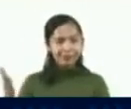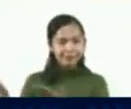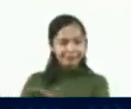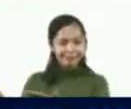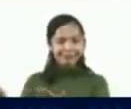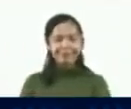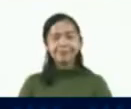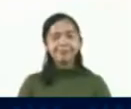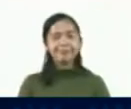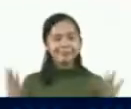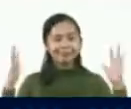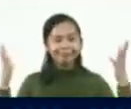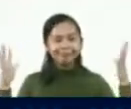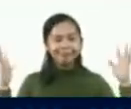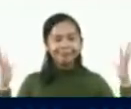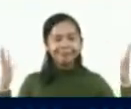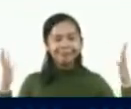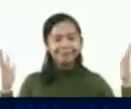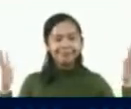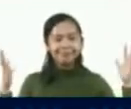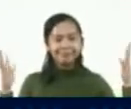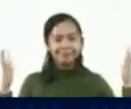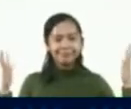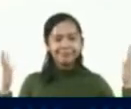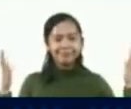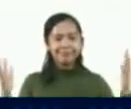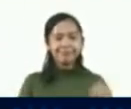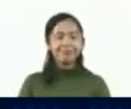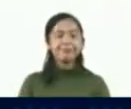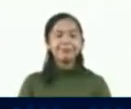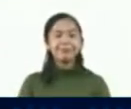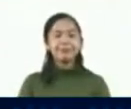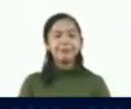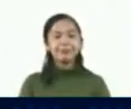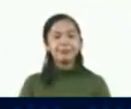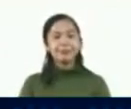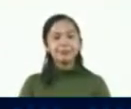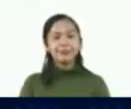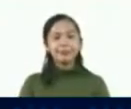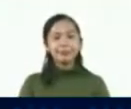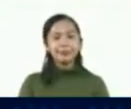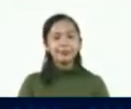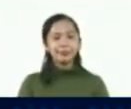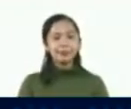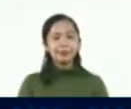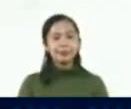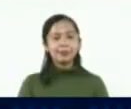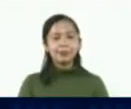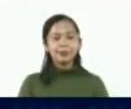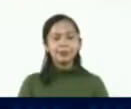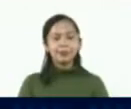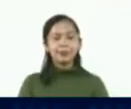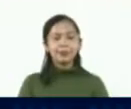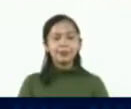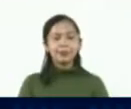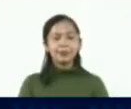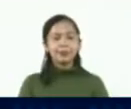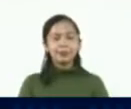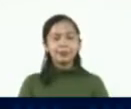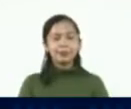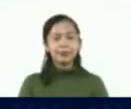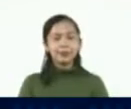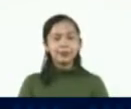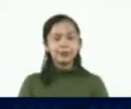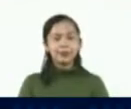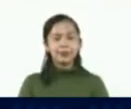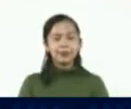dar constancia de actos jurídicos como transacciones entre particulares, escrituras, testamentos, entre otros,